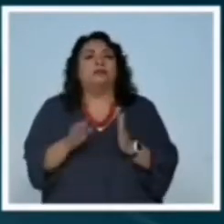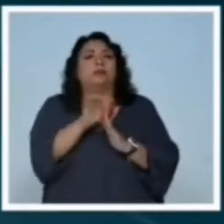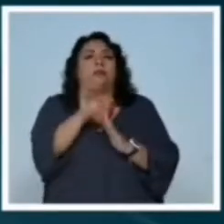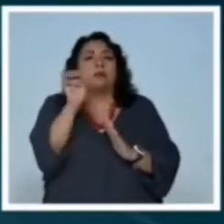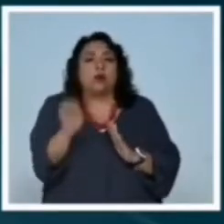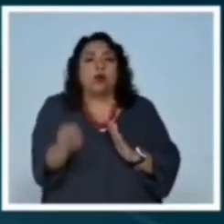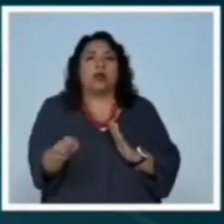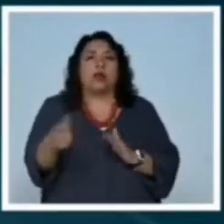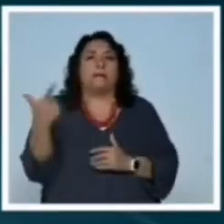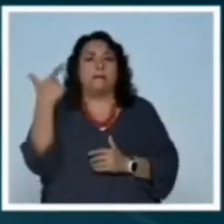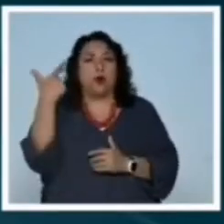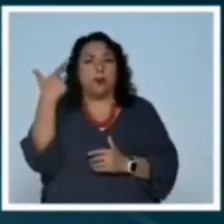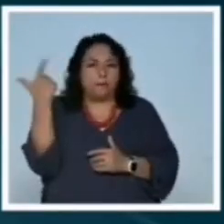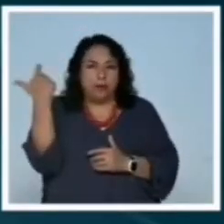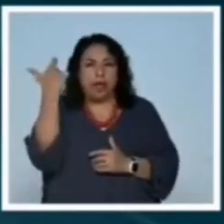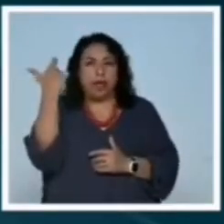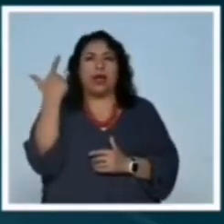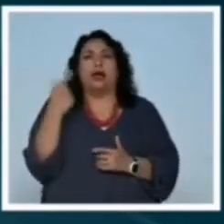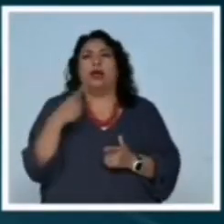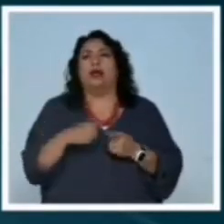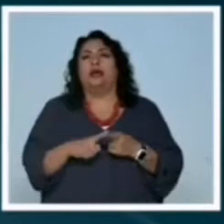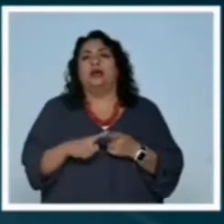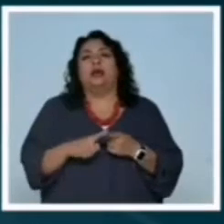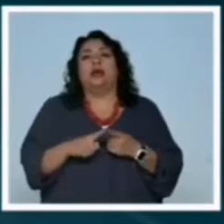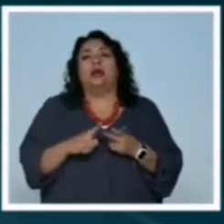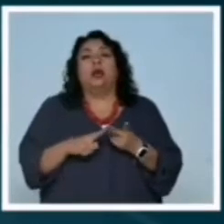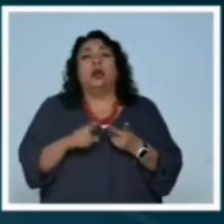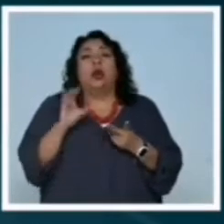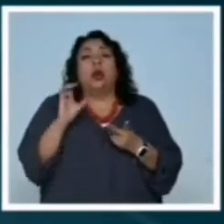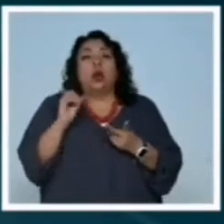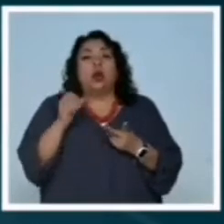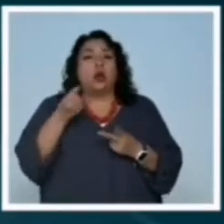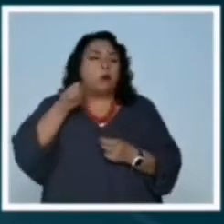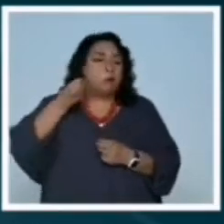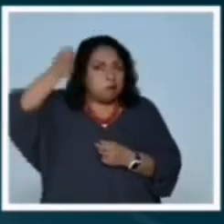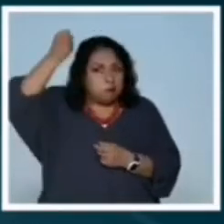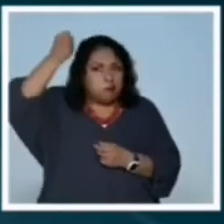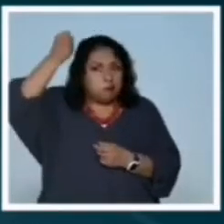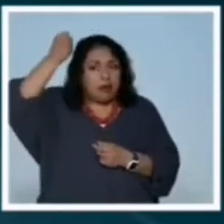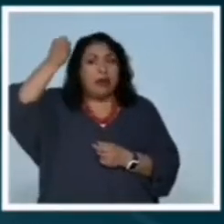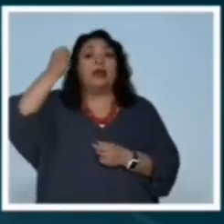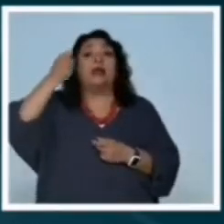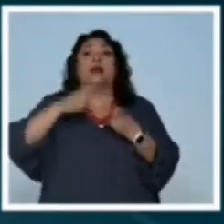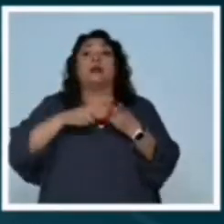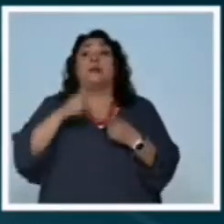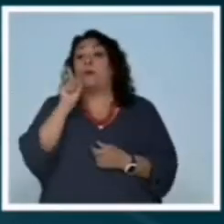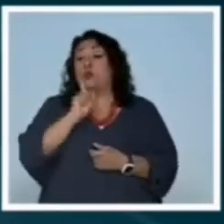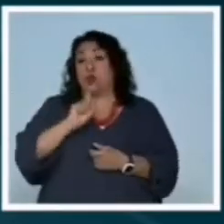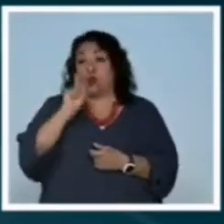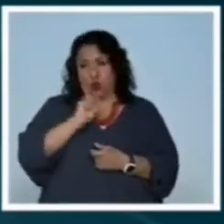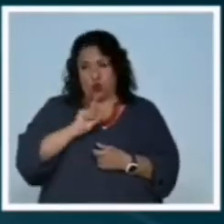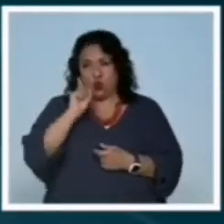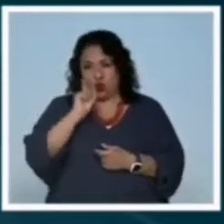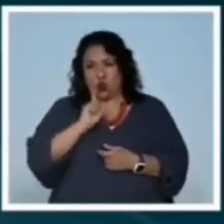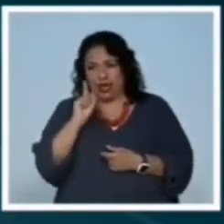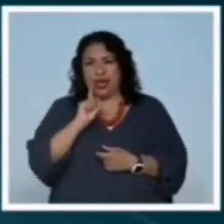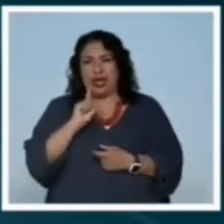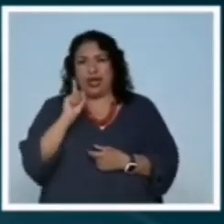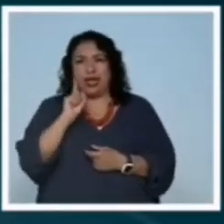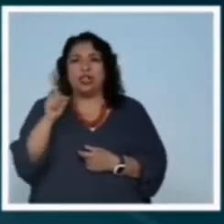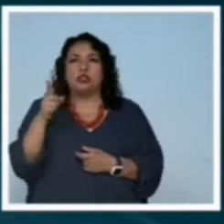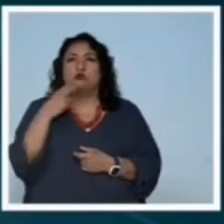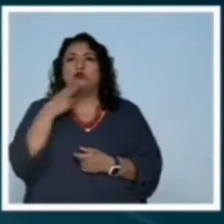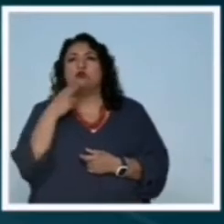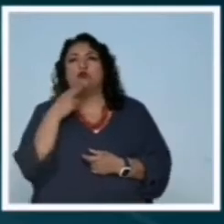ejemplo arma de fuego no un ahorcamiento y en el caso de las mujeres utilizan